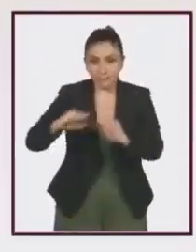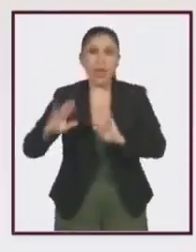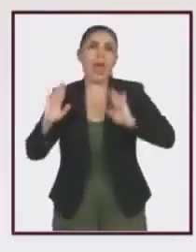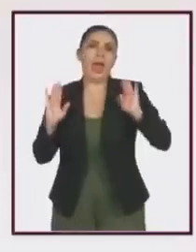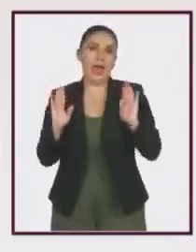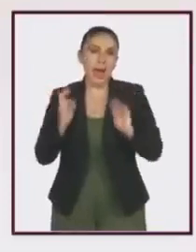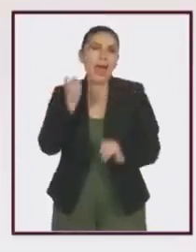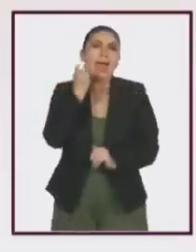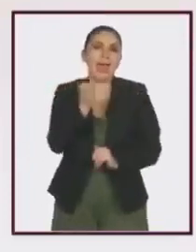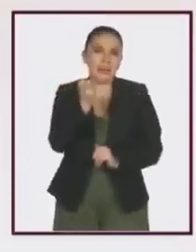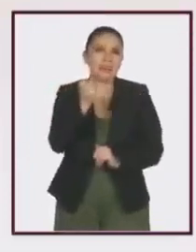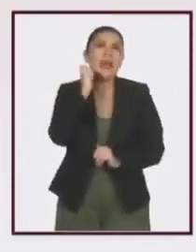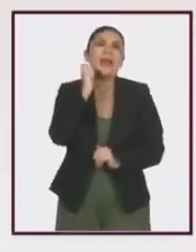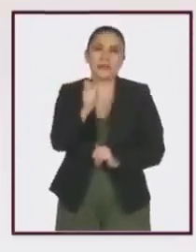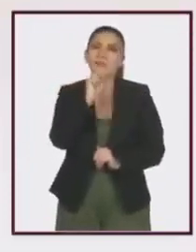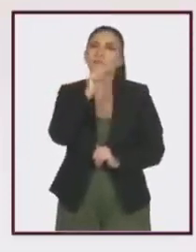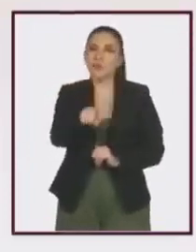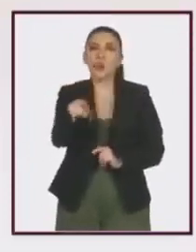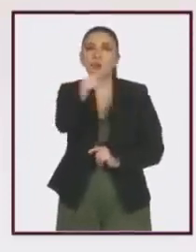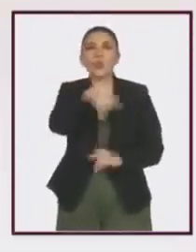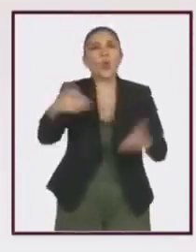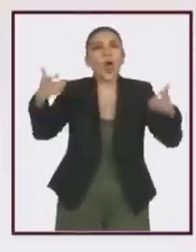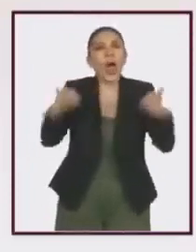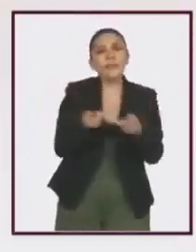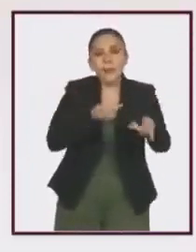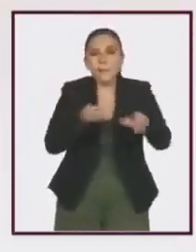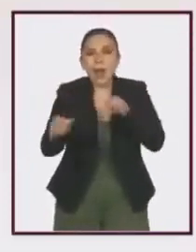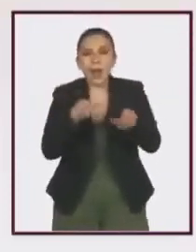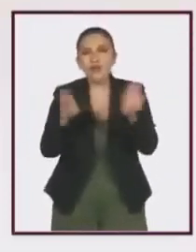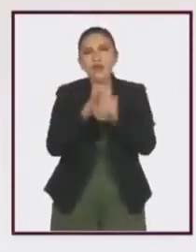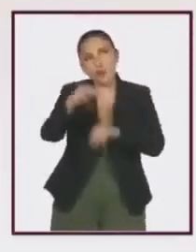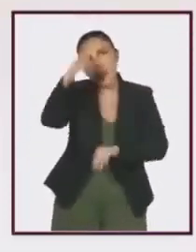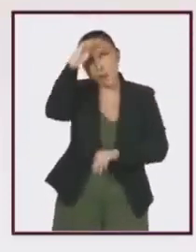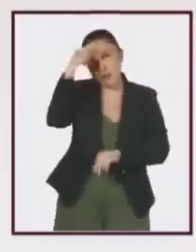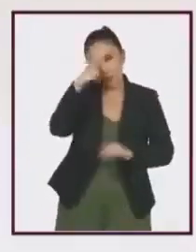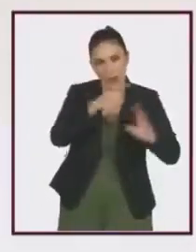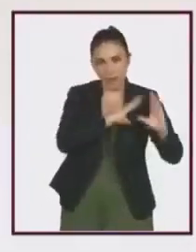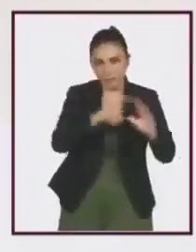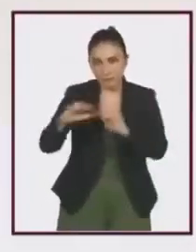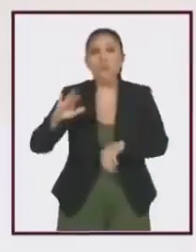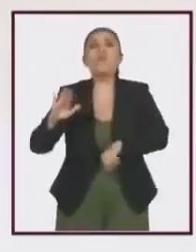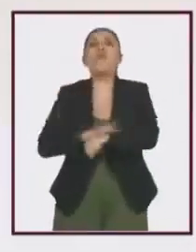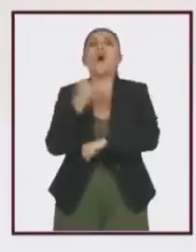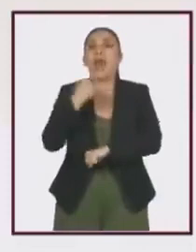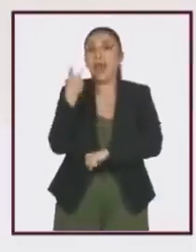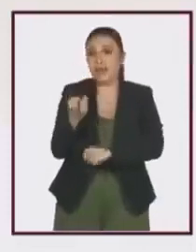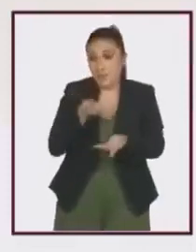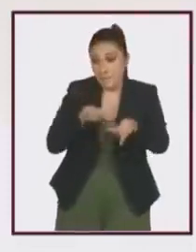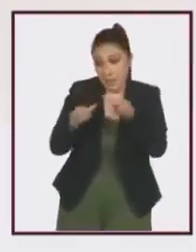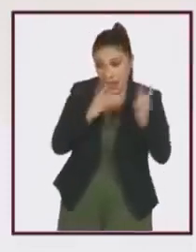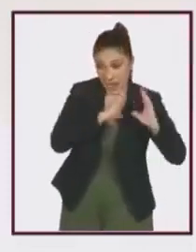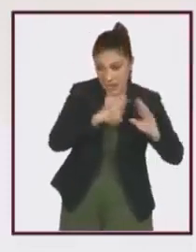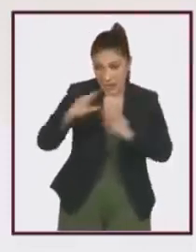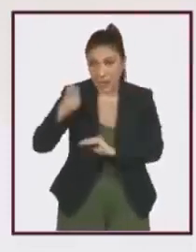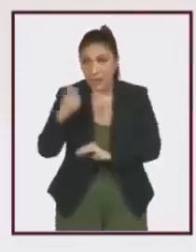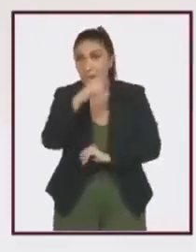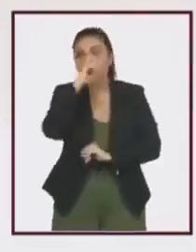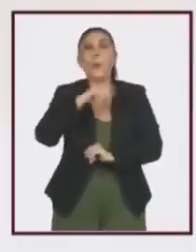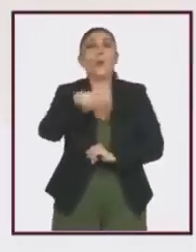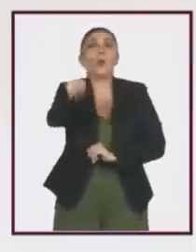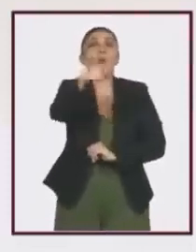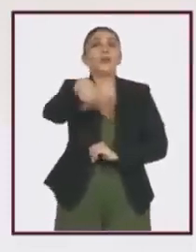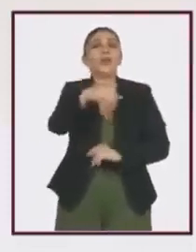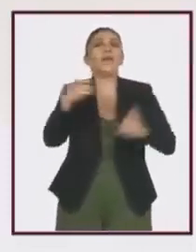ya forma parte también de la planeación didáctica, sobre todo porque en la planeación didáctica van a